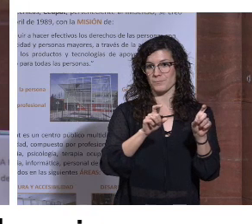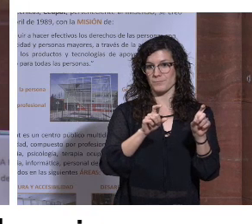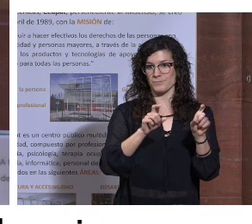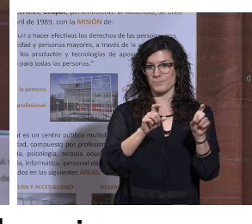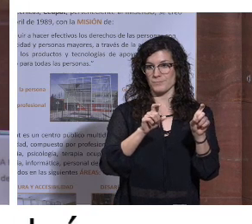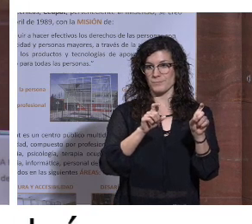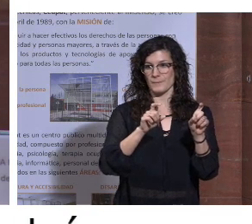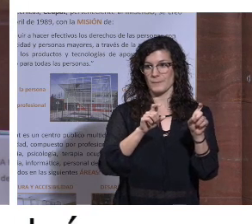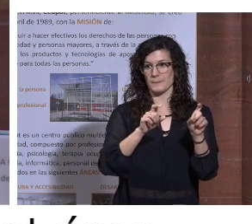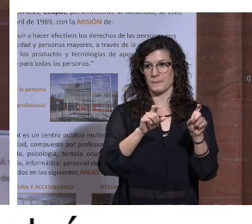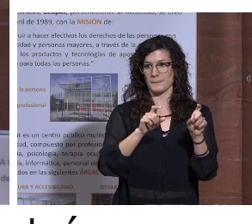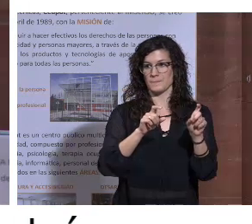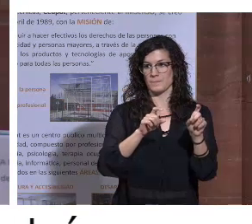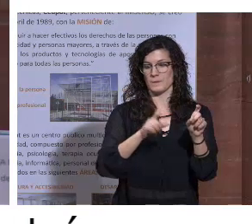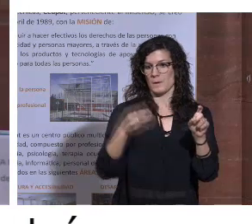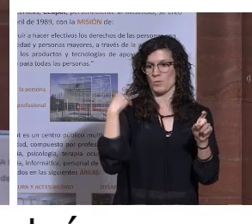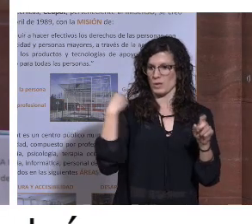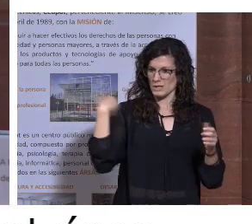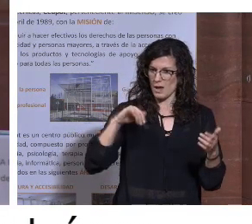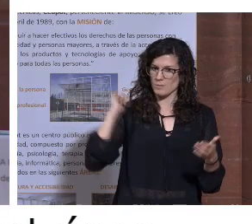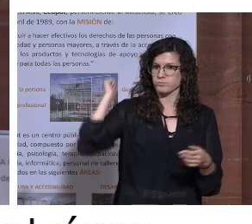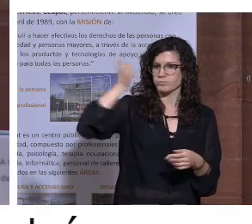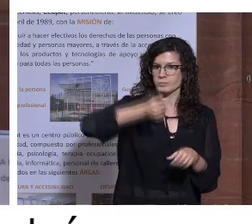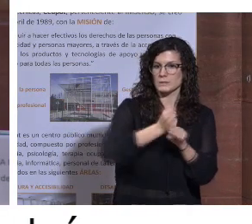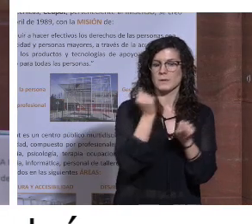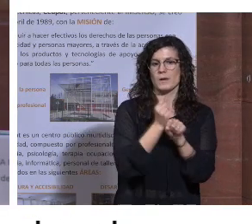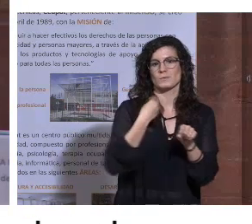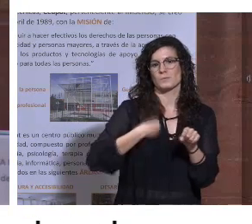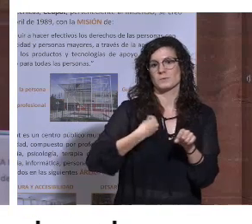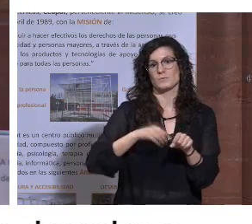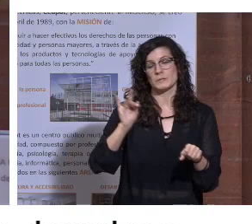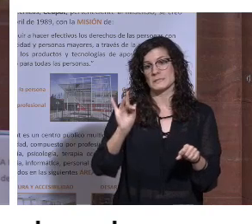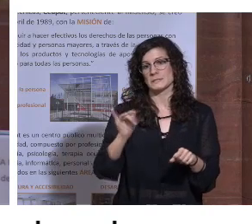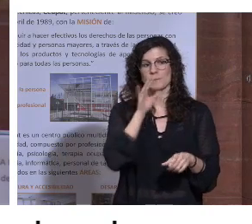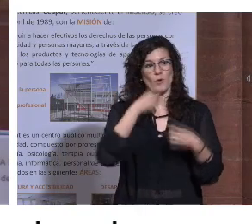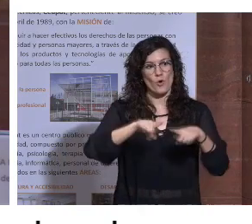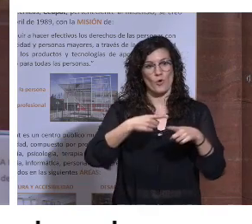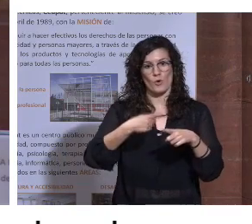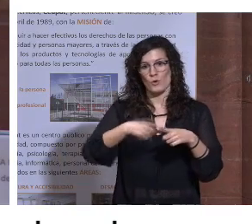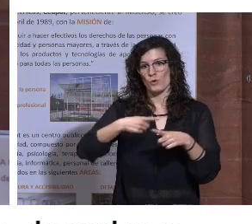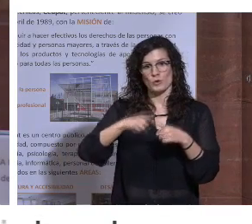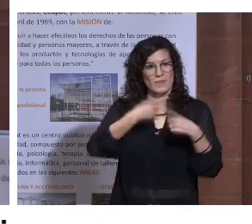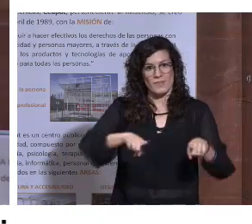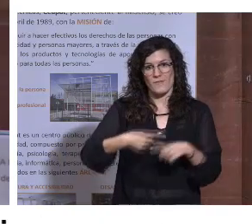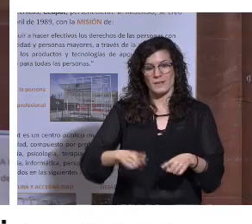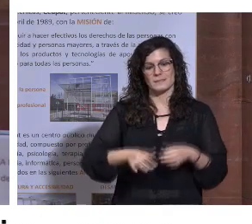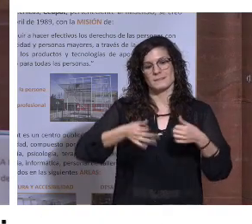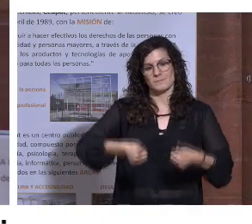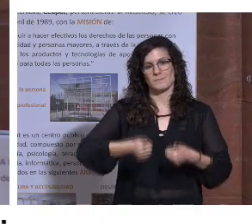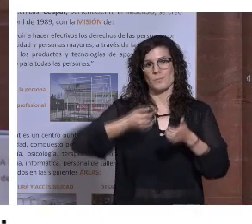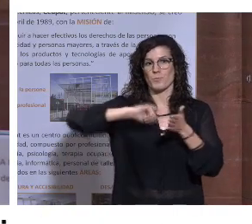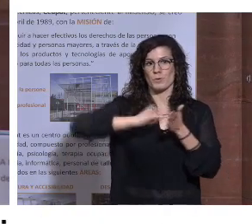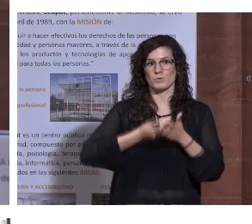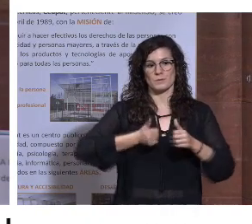pues que me dicen, tantos años trabajando en el mismo sitio, pero como siempre he estado haciendo cosas diferentes y poniendo en marcha proyectos, pues digo,